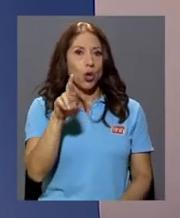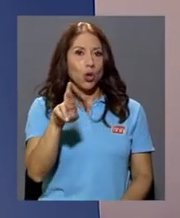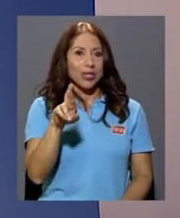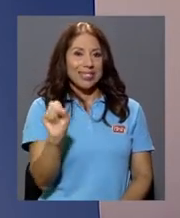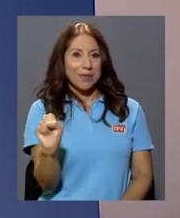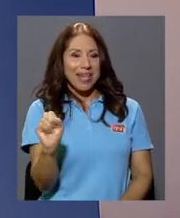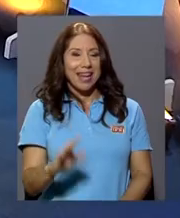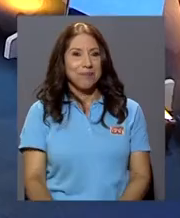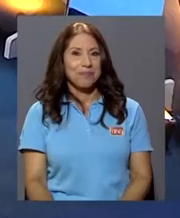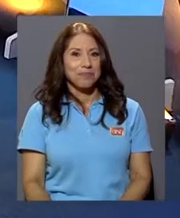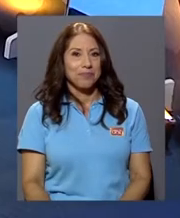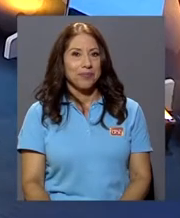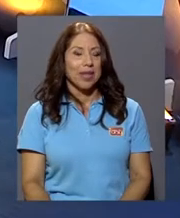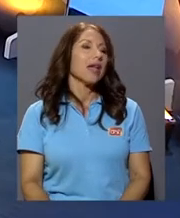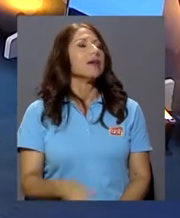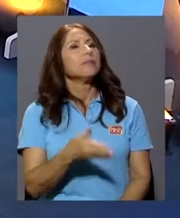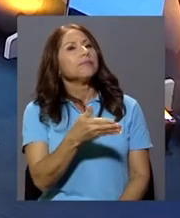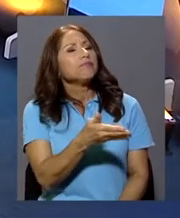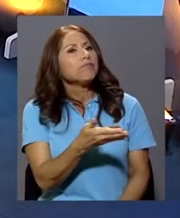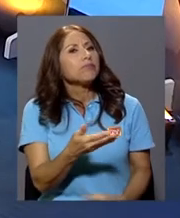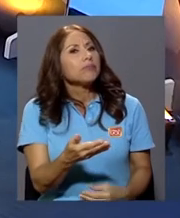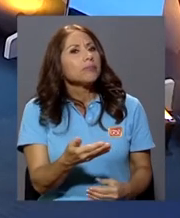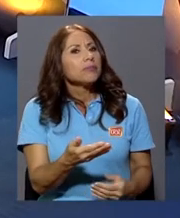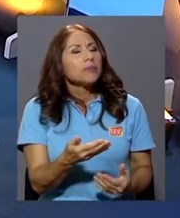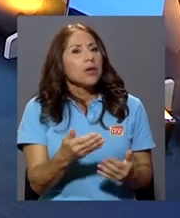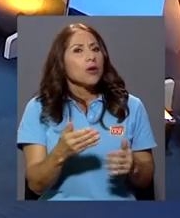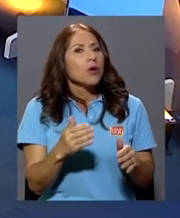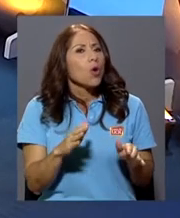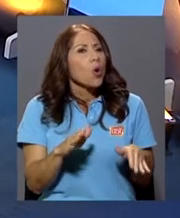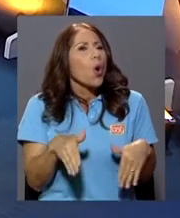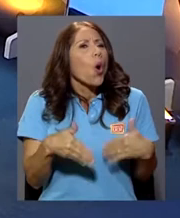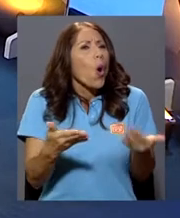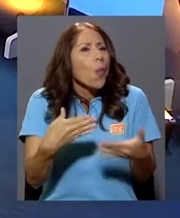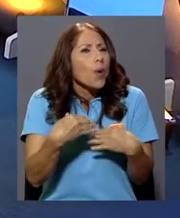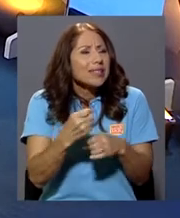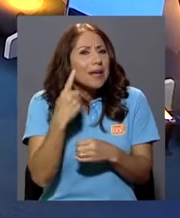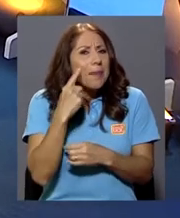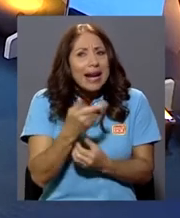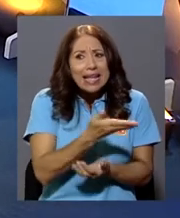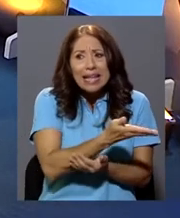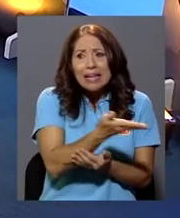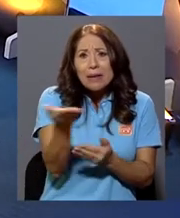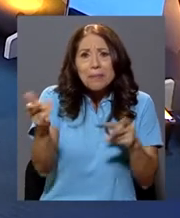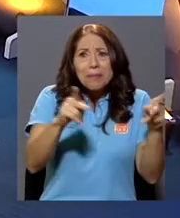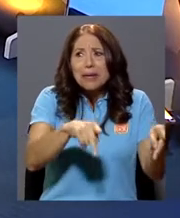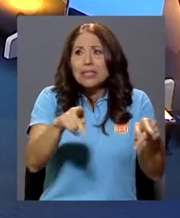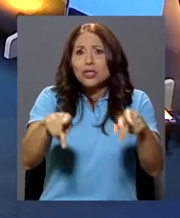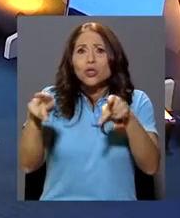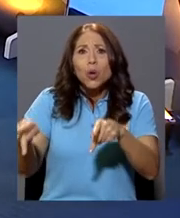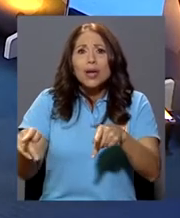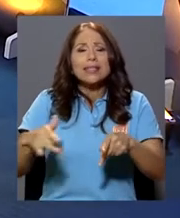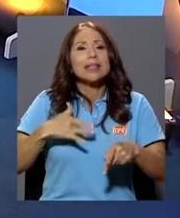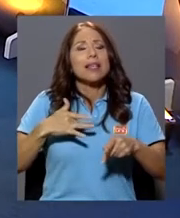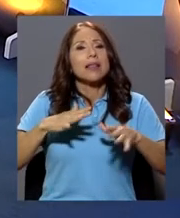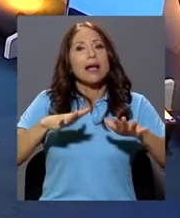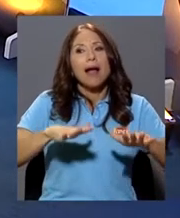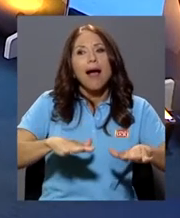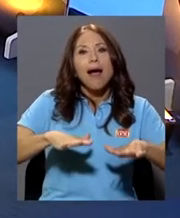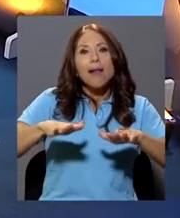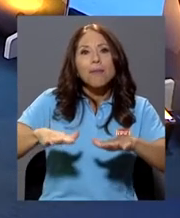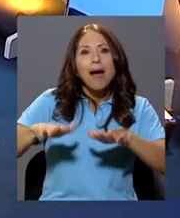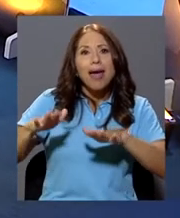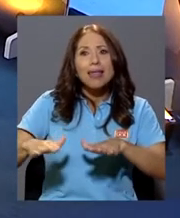Silveira. Don Héctor, ¿cómo calmar esa tensión de la ciudadanía ante las olas